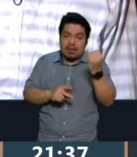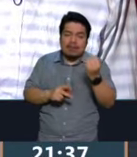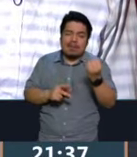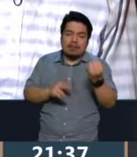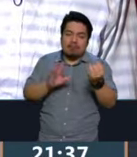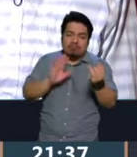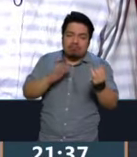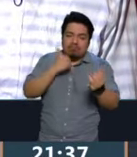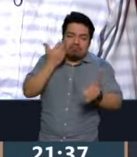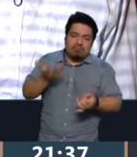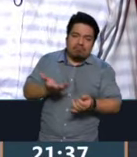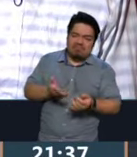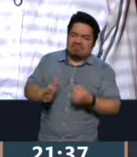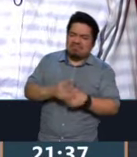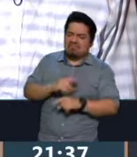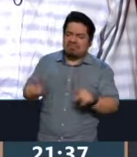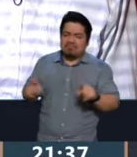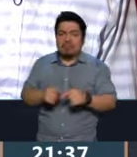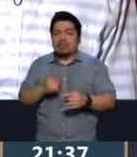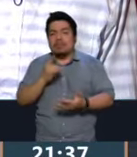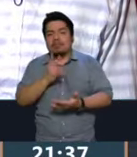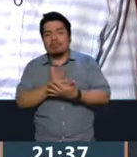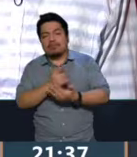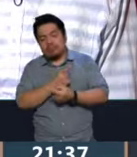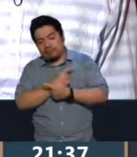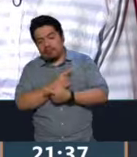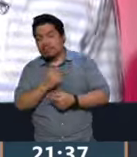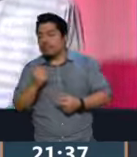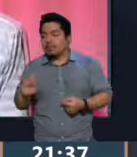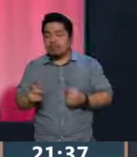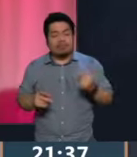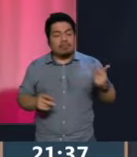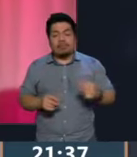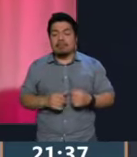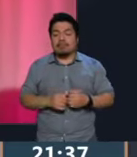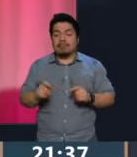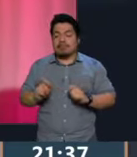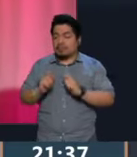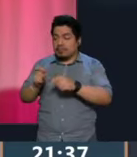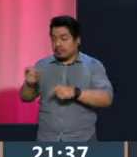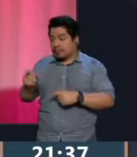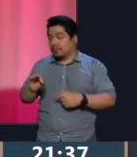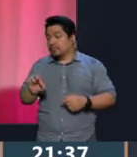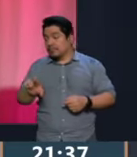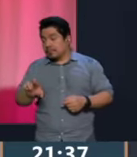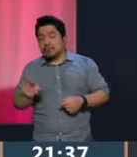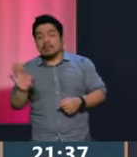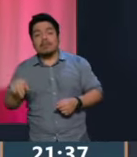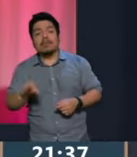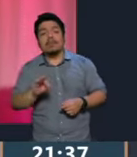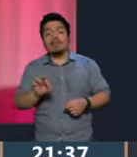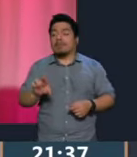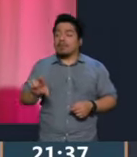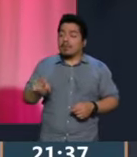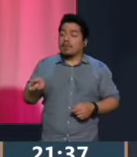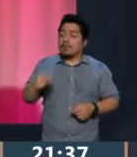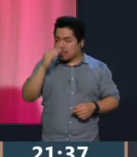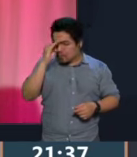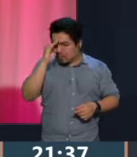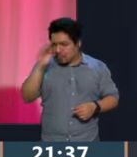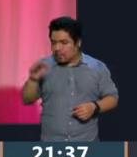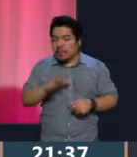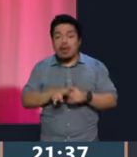siquiera tiene cabida, es un tema de dignidad. Ok, para darle también la palabra a Fer, me gustaría preguntarte cuál consideras que debe ser el